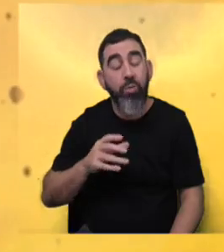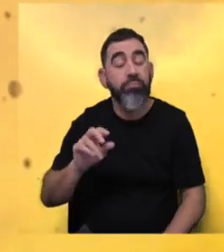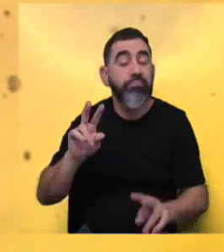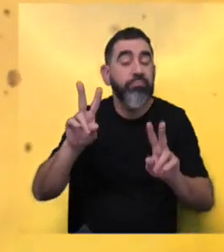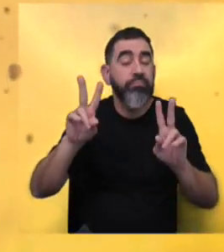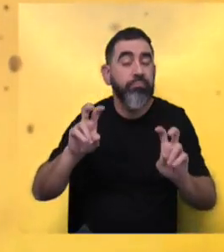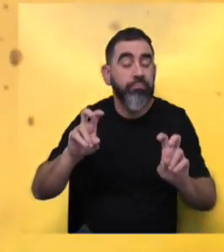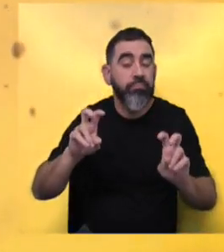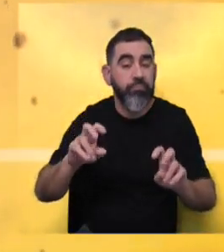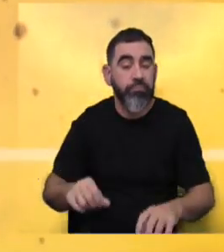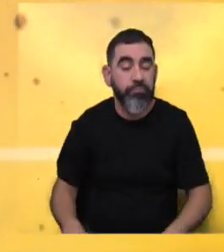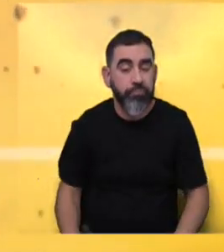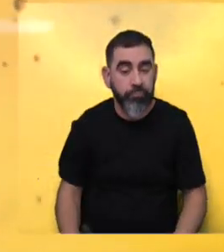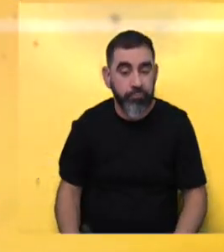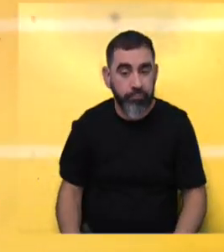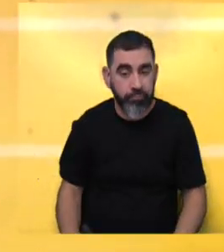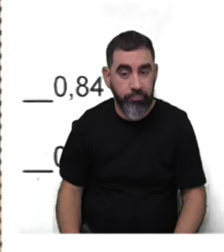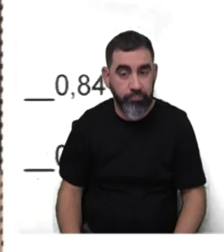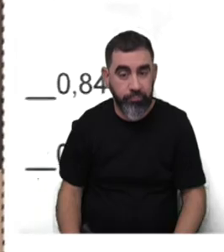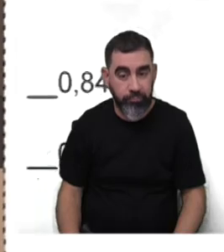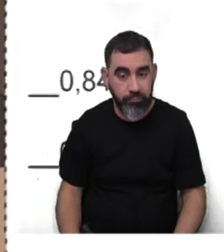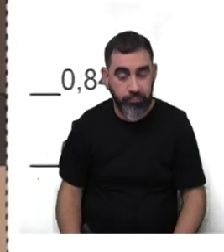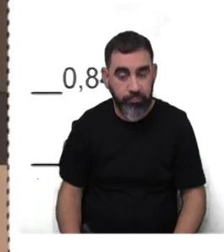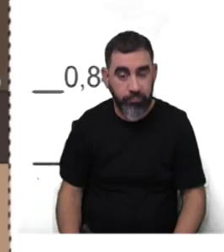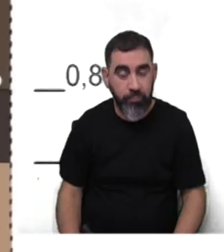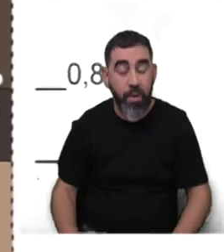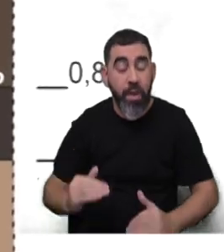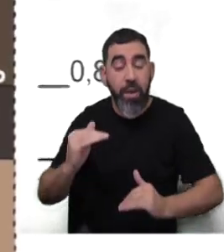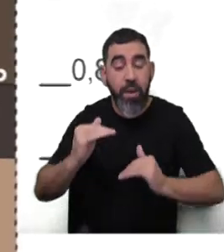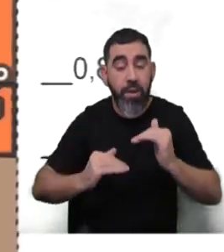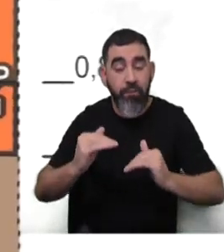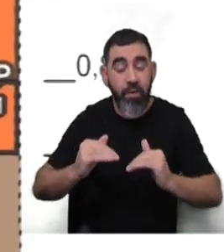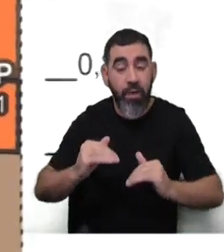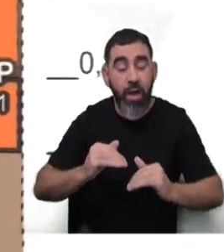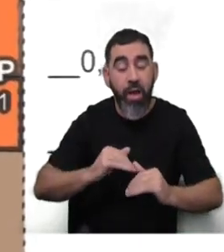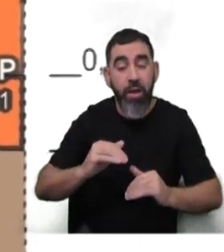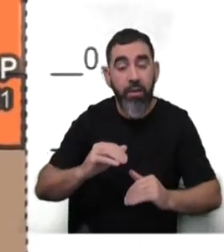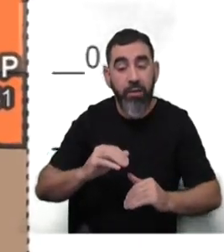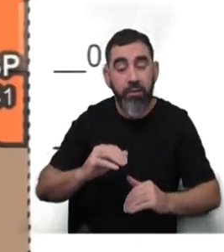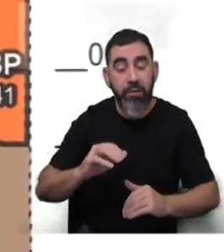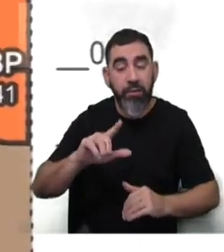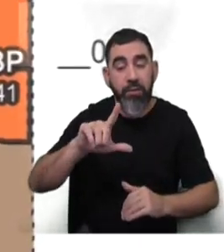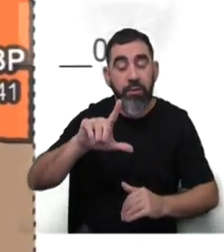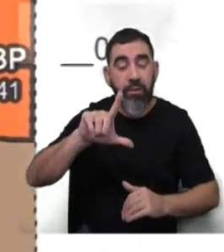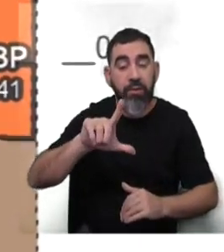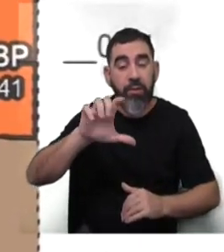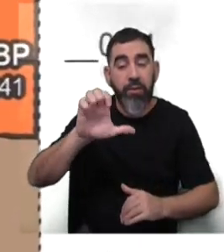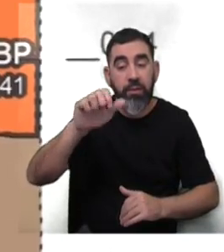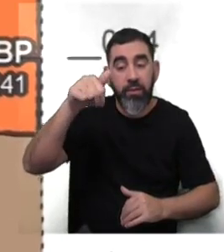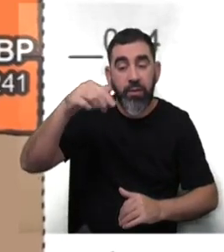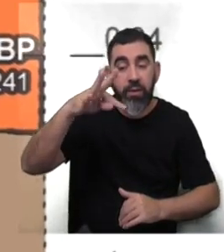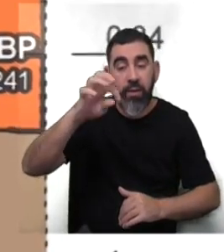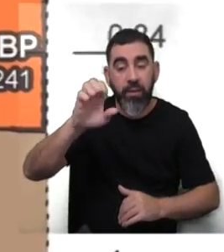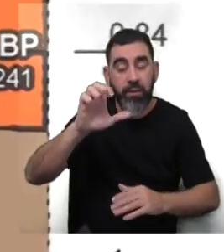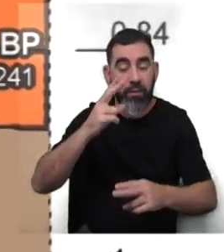en la estratigrafía. Y de este nivel encontramos un lente, que es una especie de fogón, por decirlo de